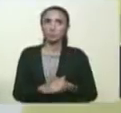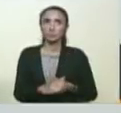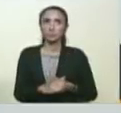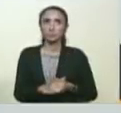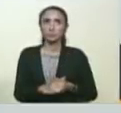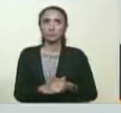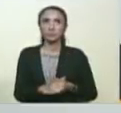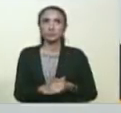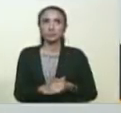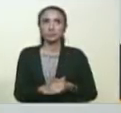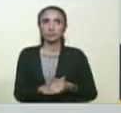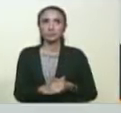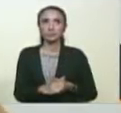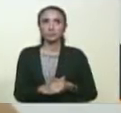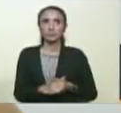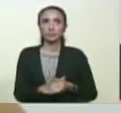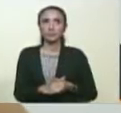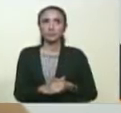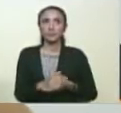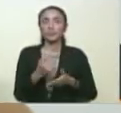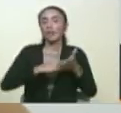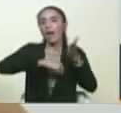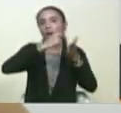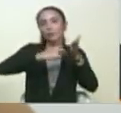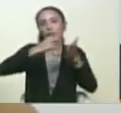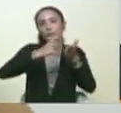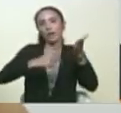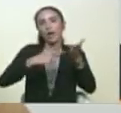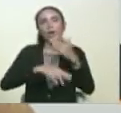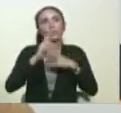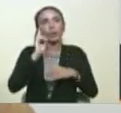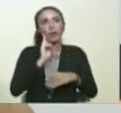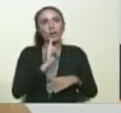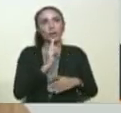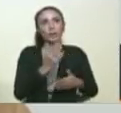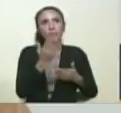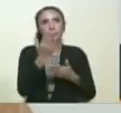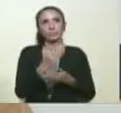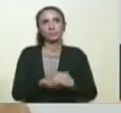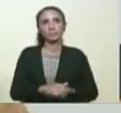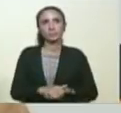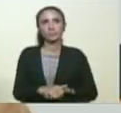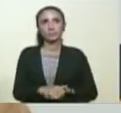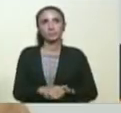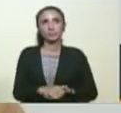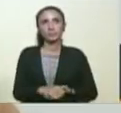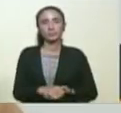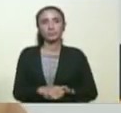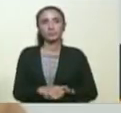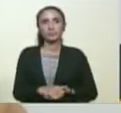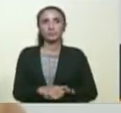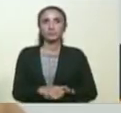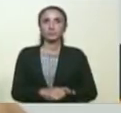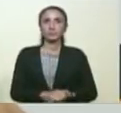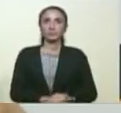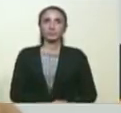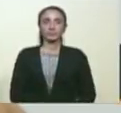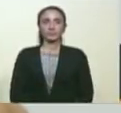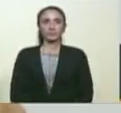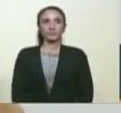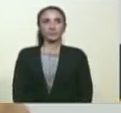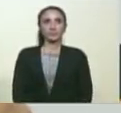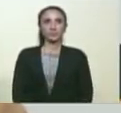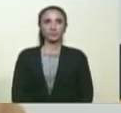atrás. La firma de nuestro libertador, Simón Bolívar. Aquí está,